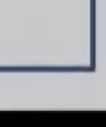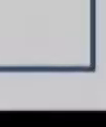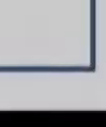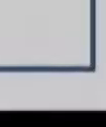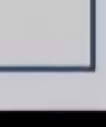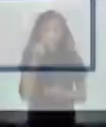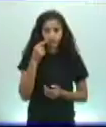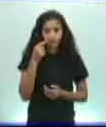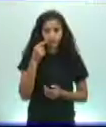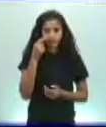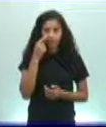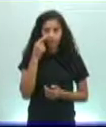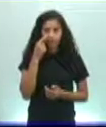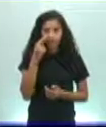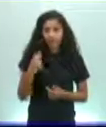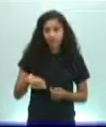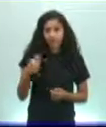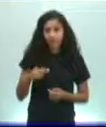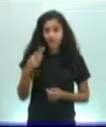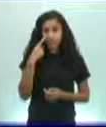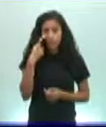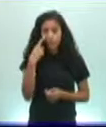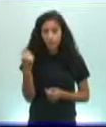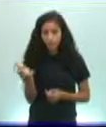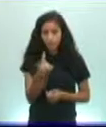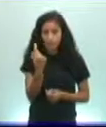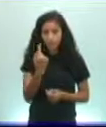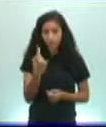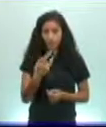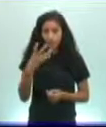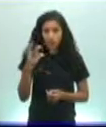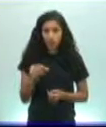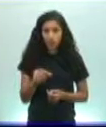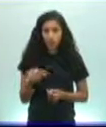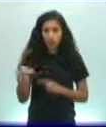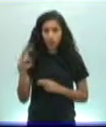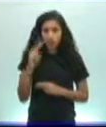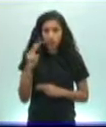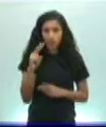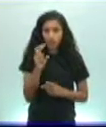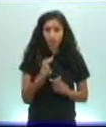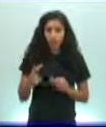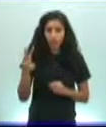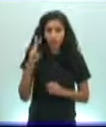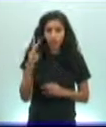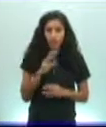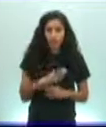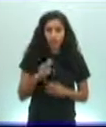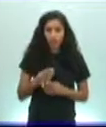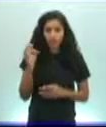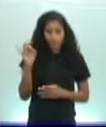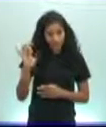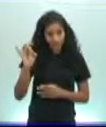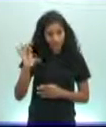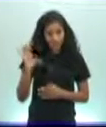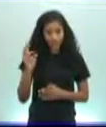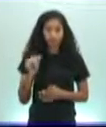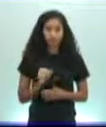Fíjense que deben conocer los cuadrados y los cubos perfectos hasta el 15.